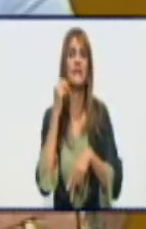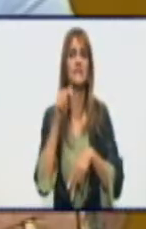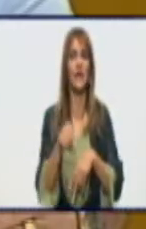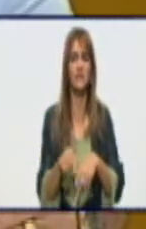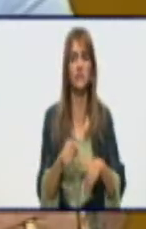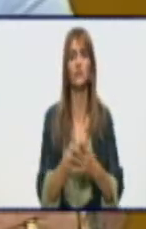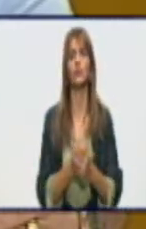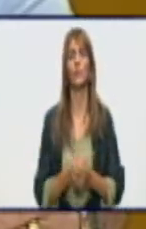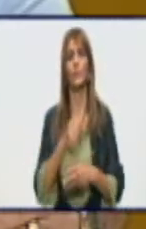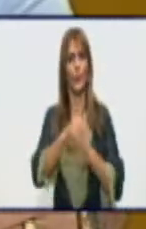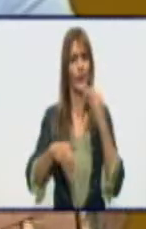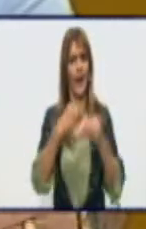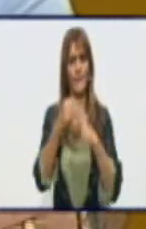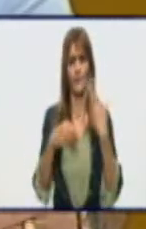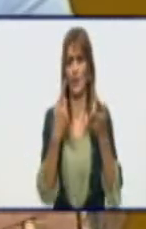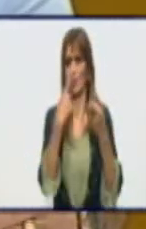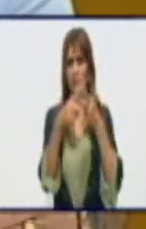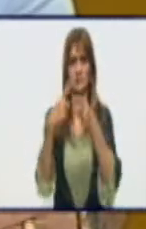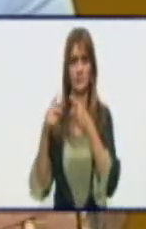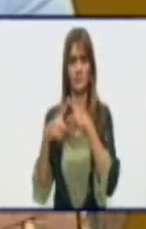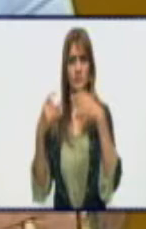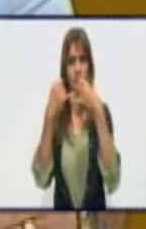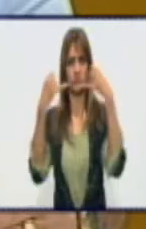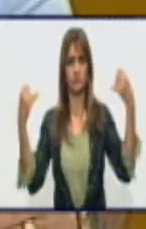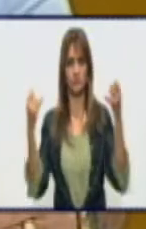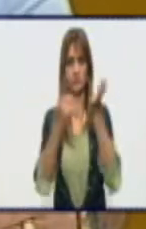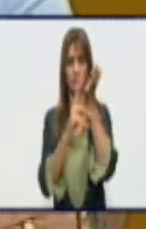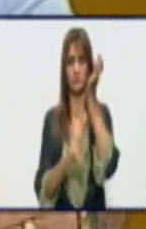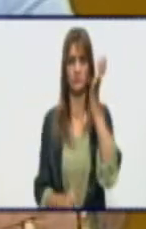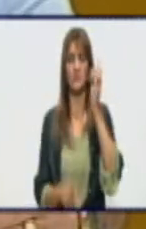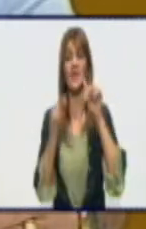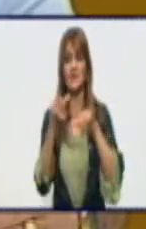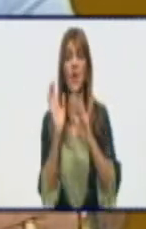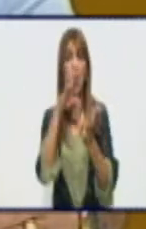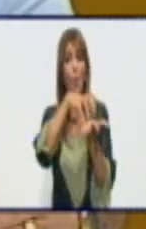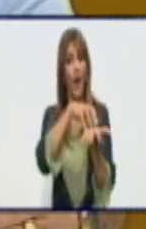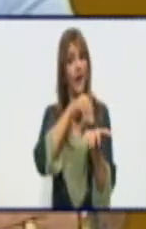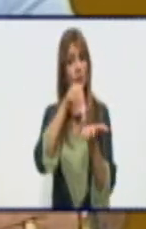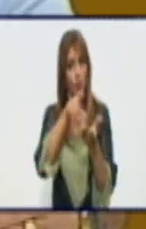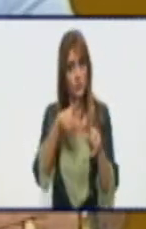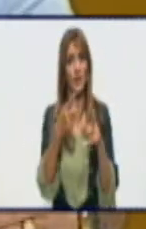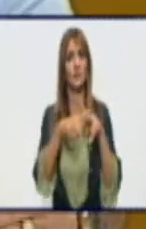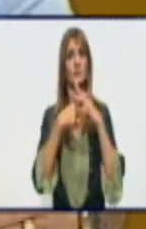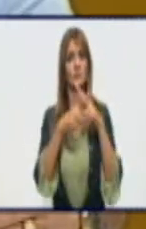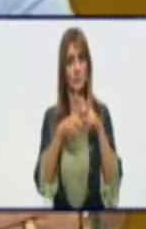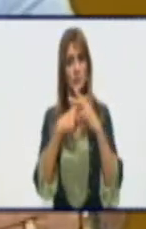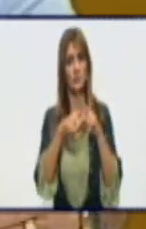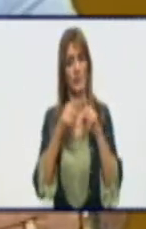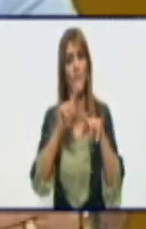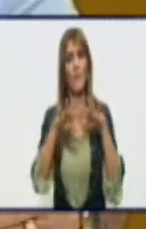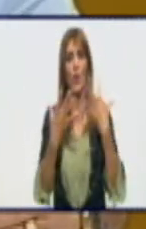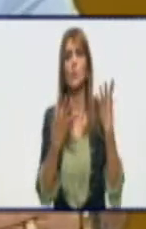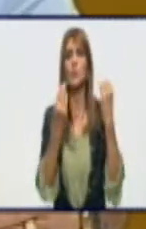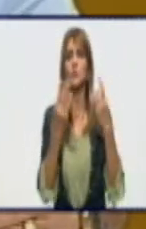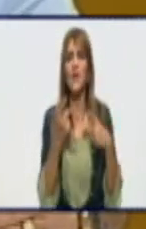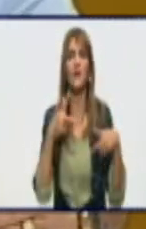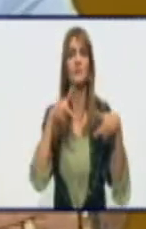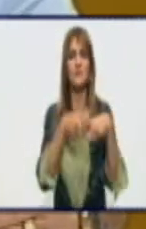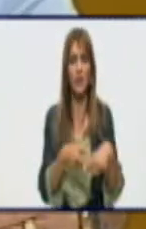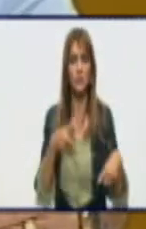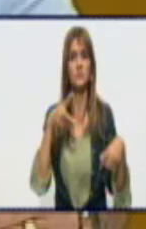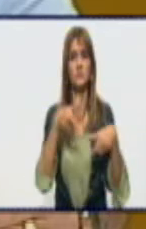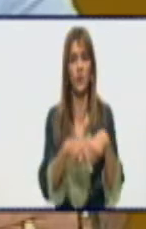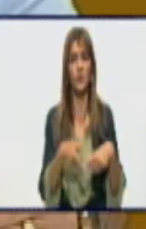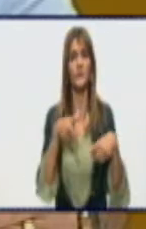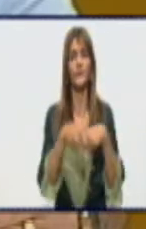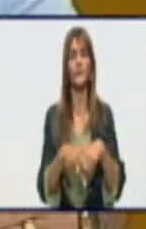cambio de raje en el circuito. Ese es un circuito que se le ha estado dando mantenimiento por interrupciones, por nivel de interrupción. Las subestaciones